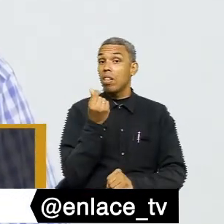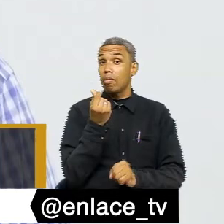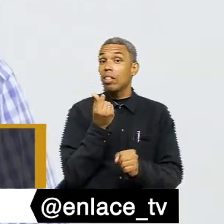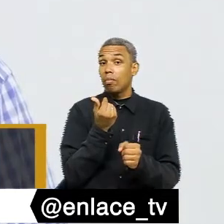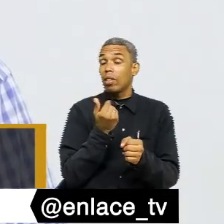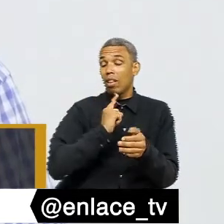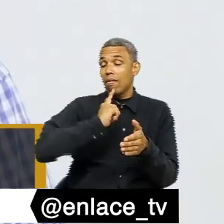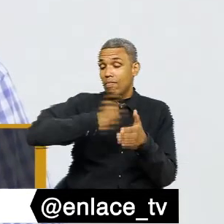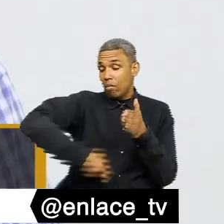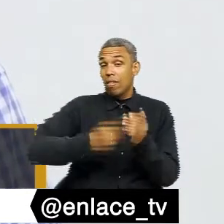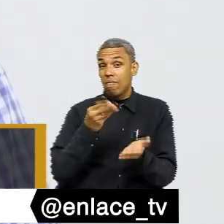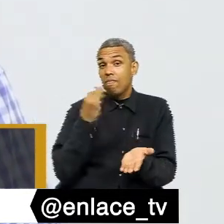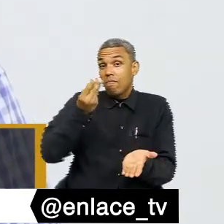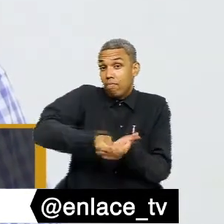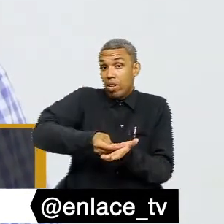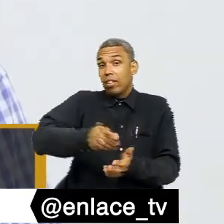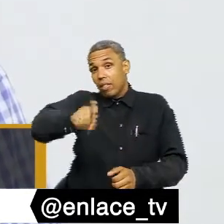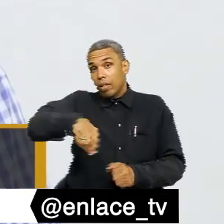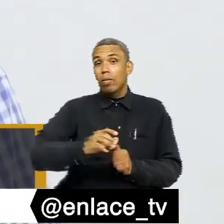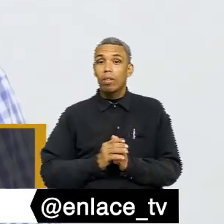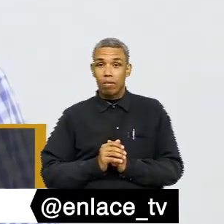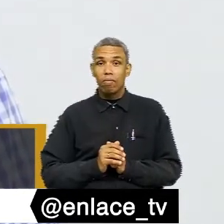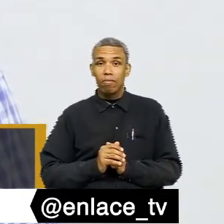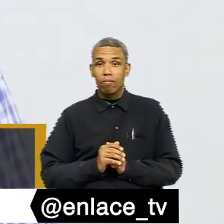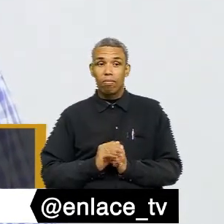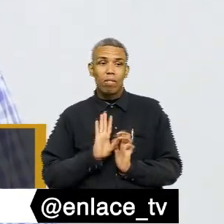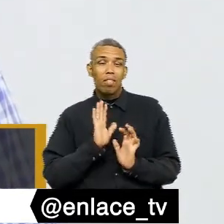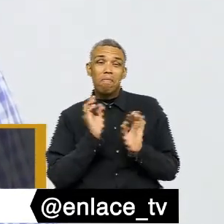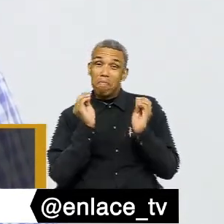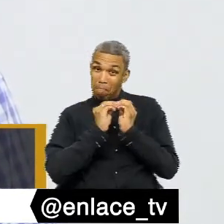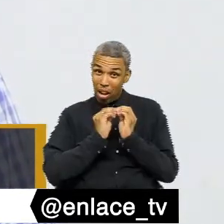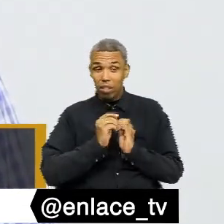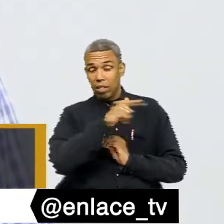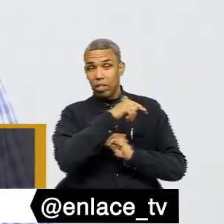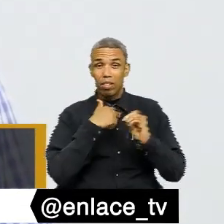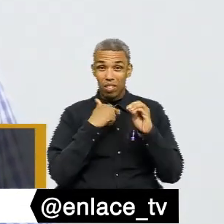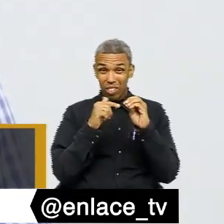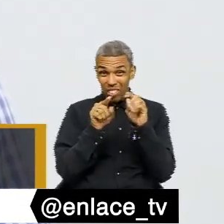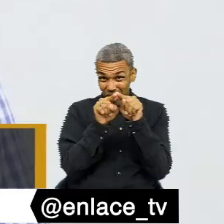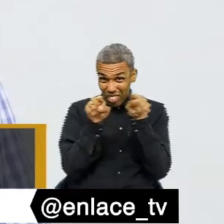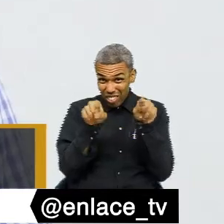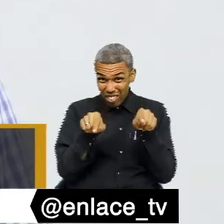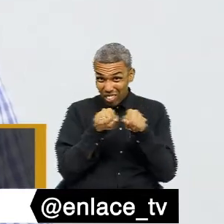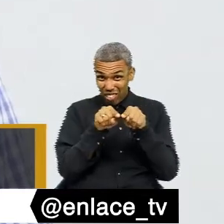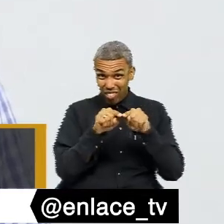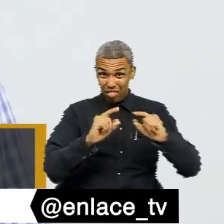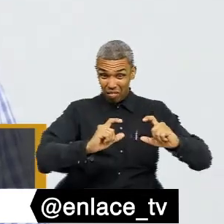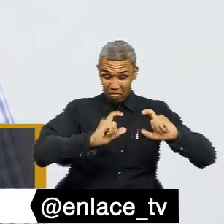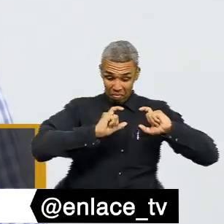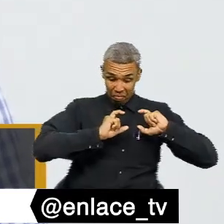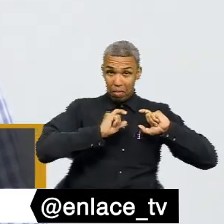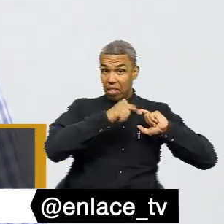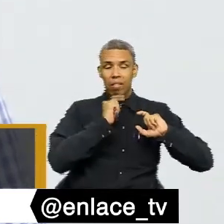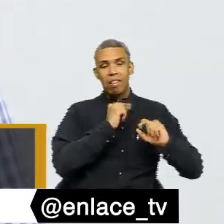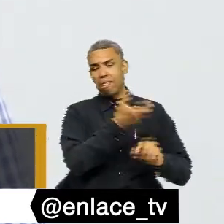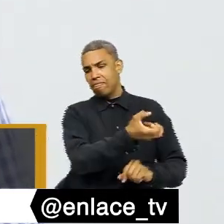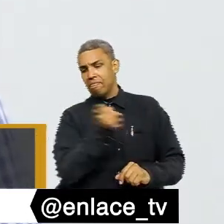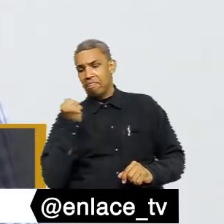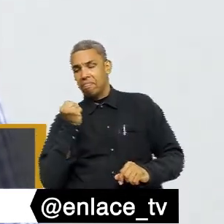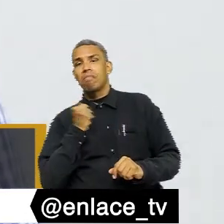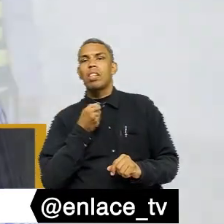¿Y qué significa la pérdida de la licencia de conducción y una multa de aproximadamente